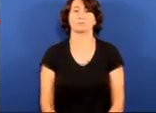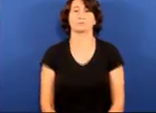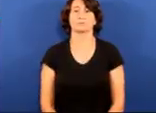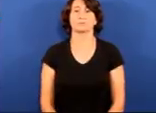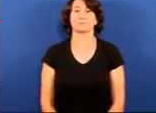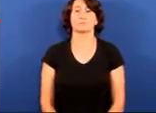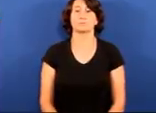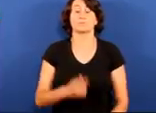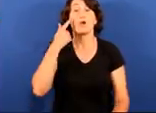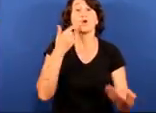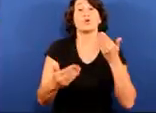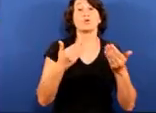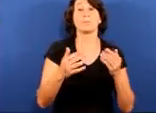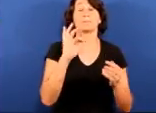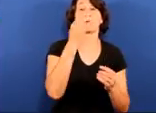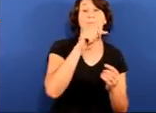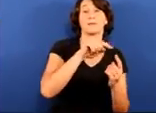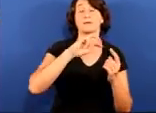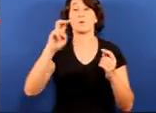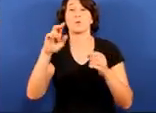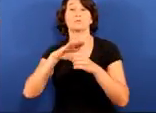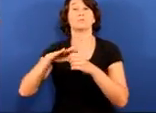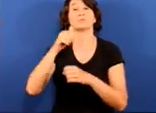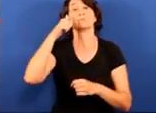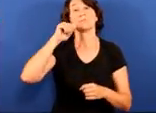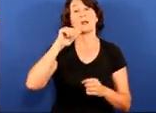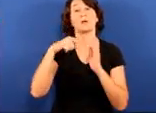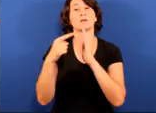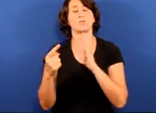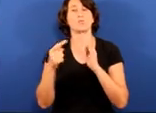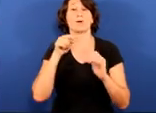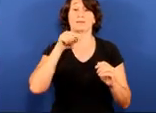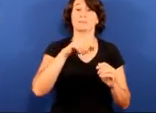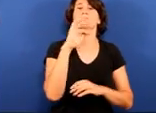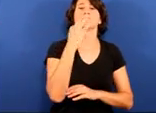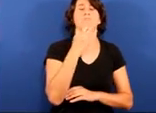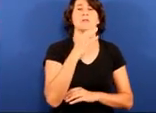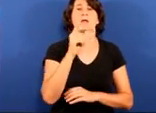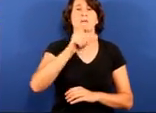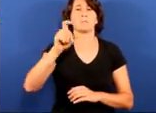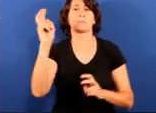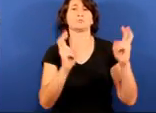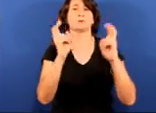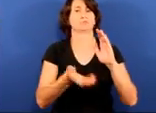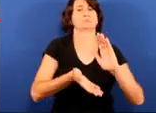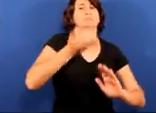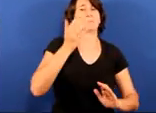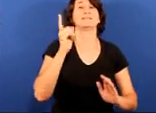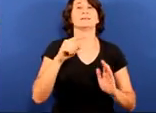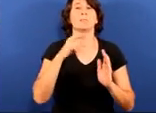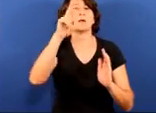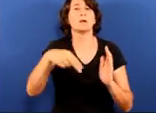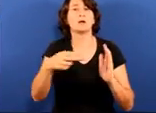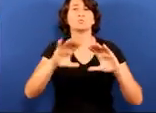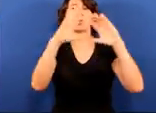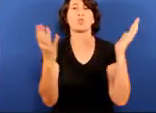un 3,7%, el grado de ocupación un 4,3% y las entradas de viajeros en establecimientos de agroturismo, que se han visto incrementadas en